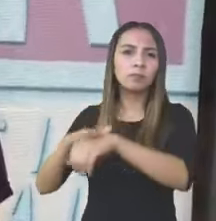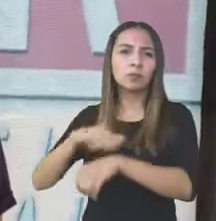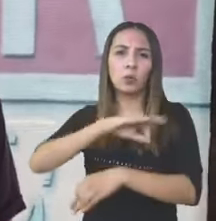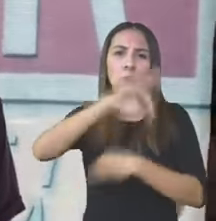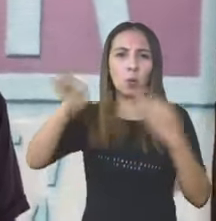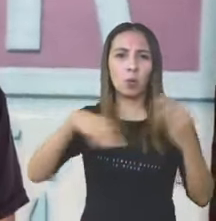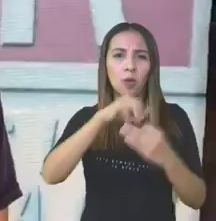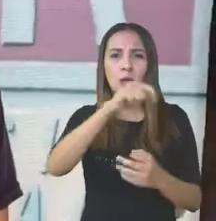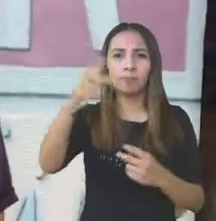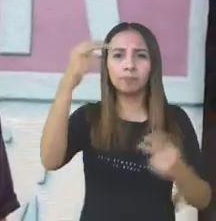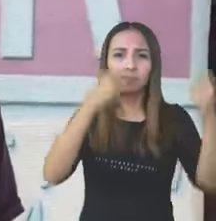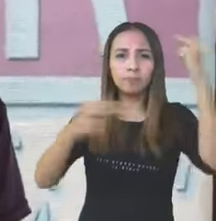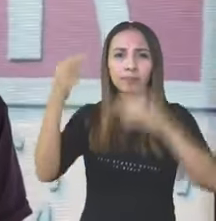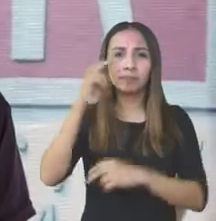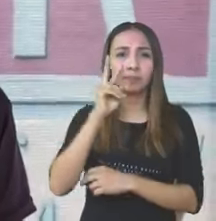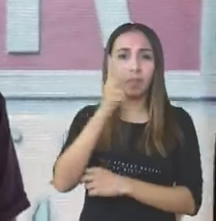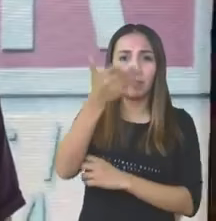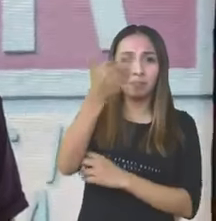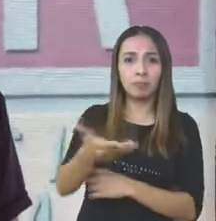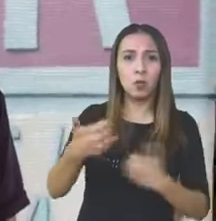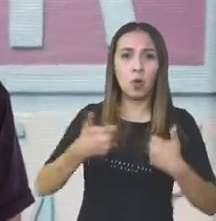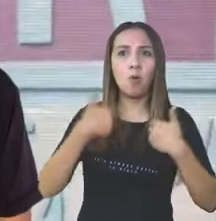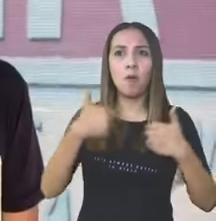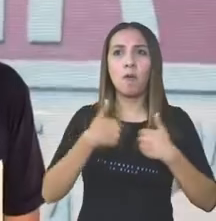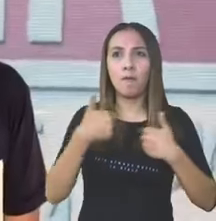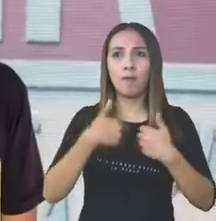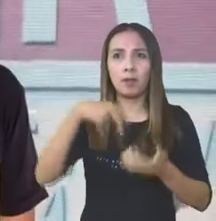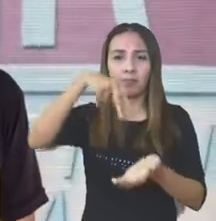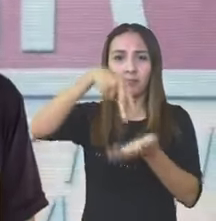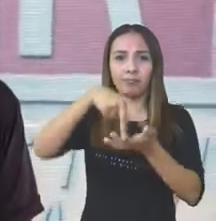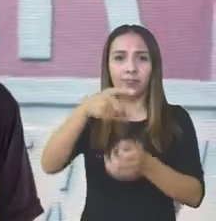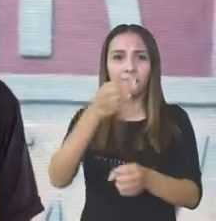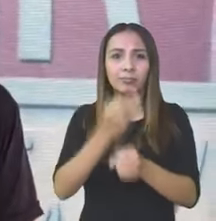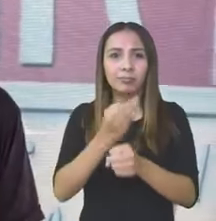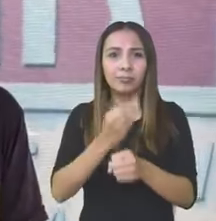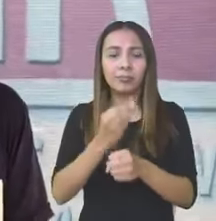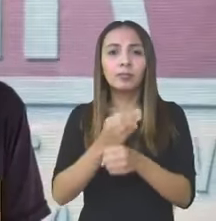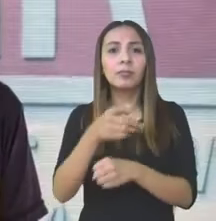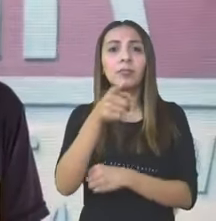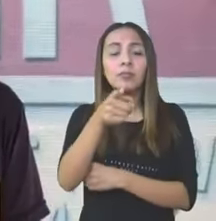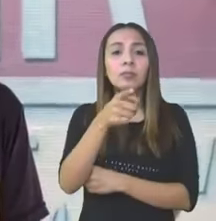que, pues bueno, este joven quien está frente a nosotros fue